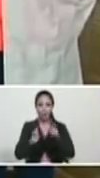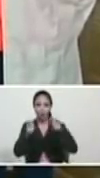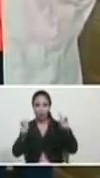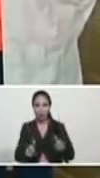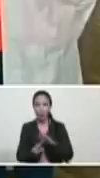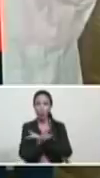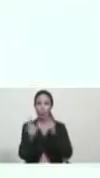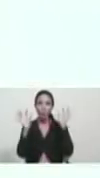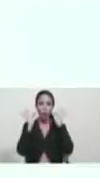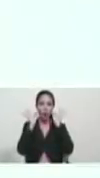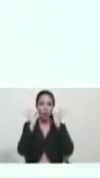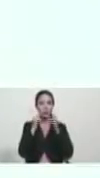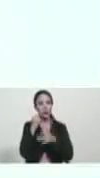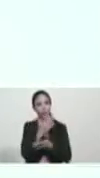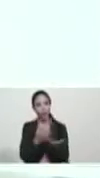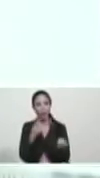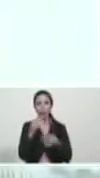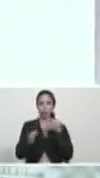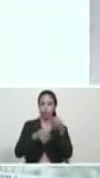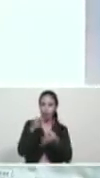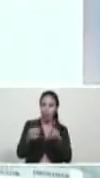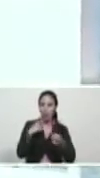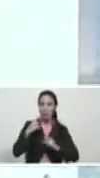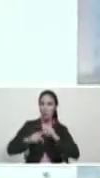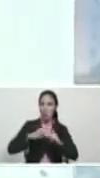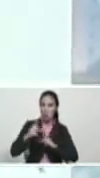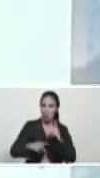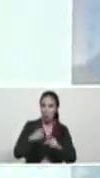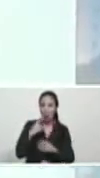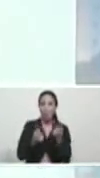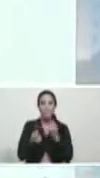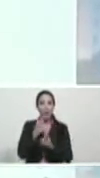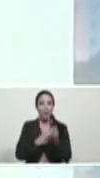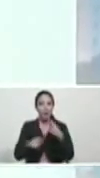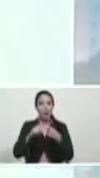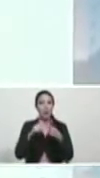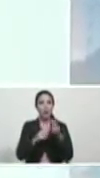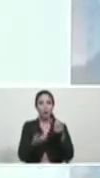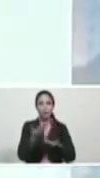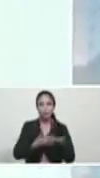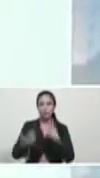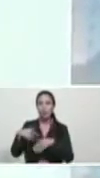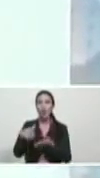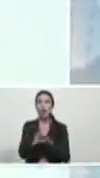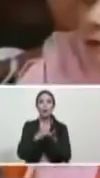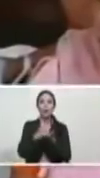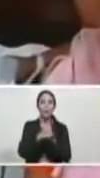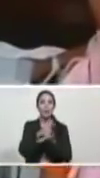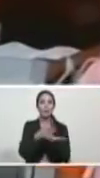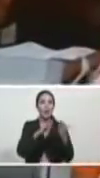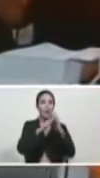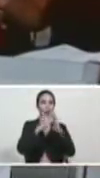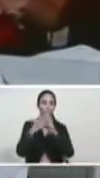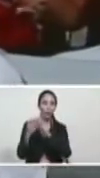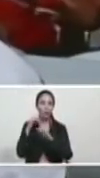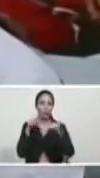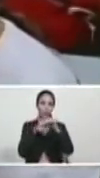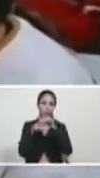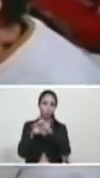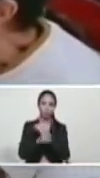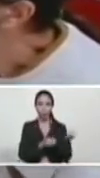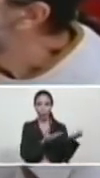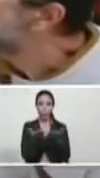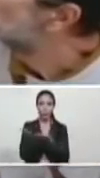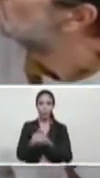poco de la producción de medicamentos hasta su dispensación en la farmacia comunitaria. Buenas tardes, presidente.